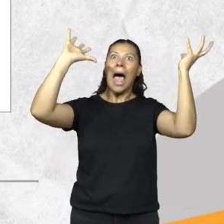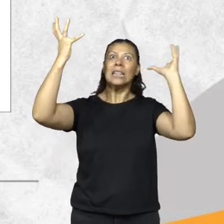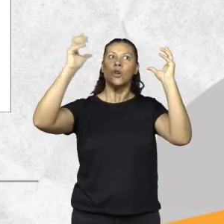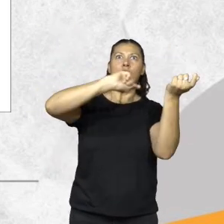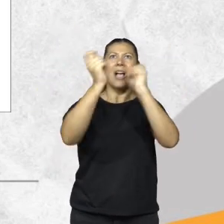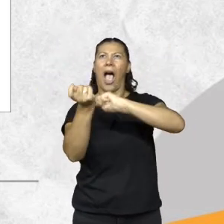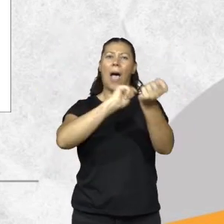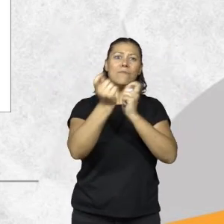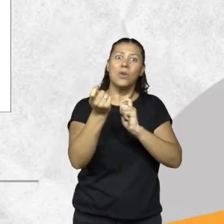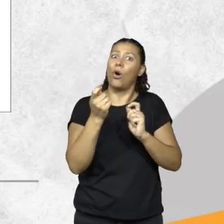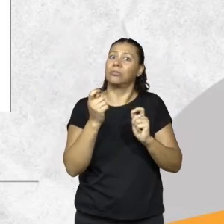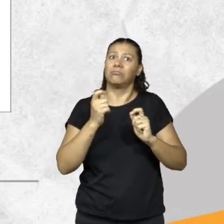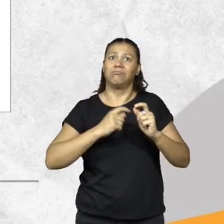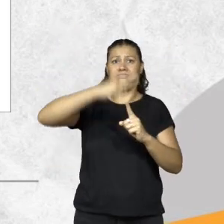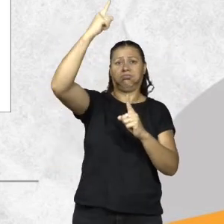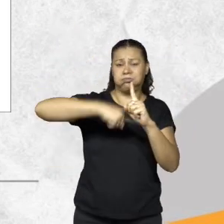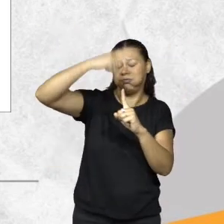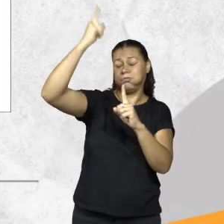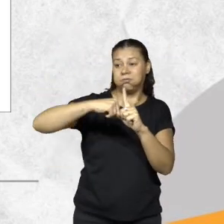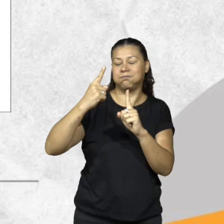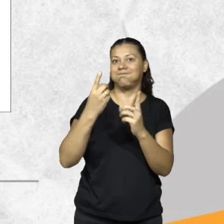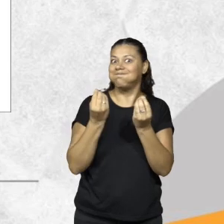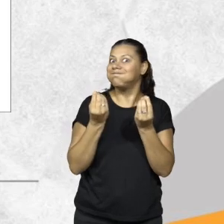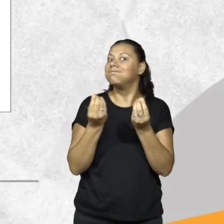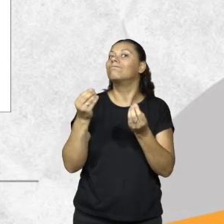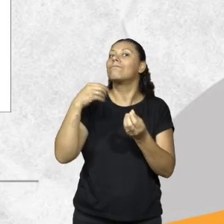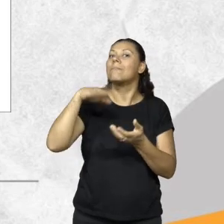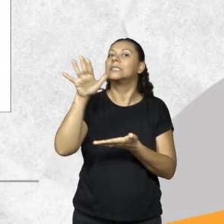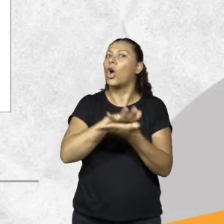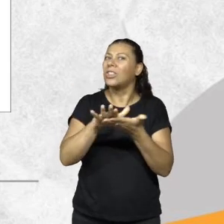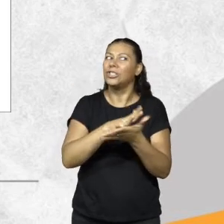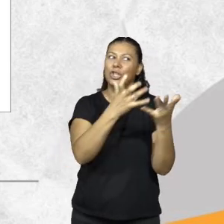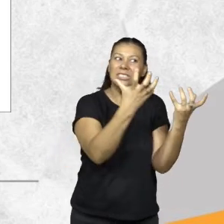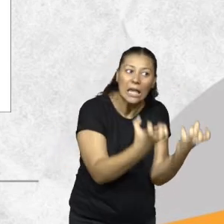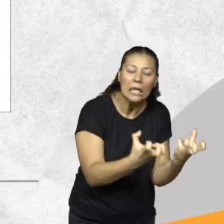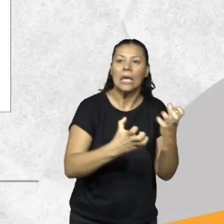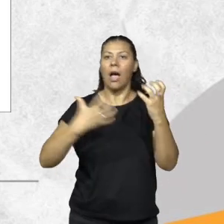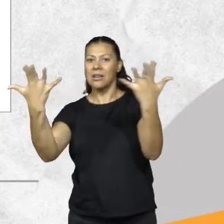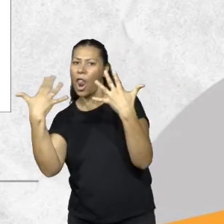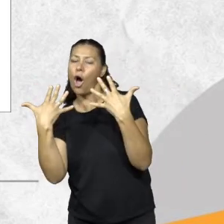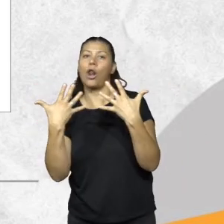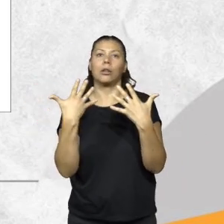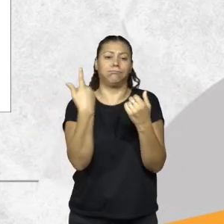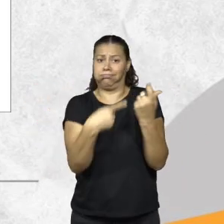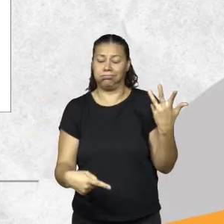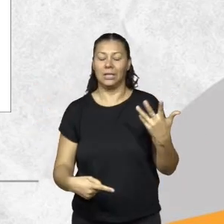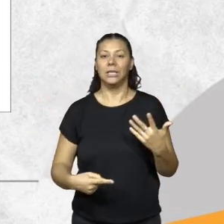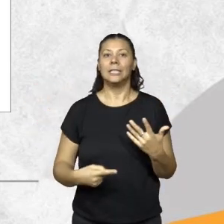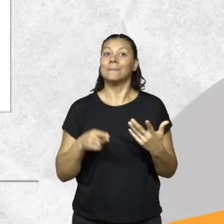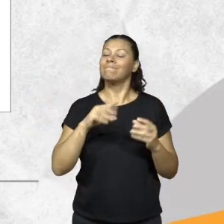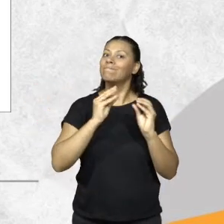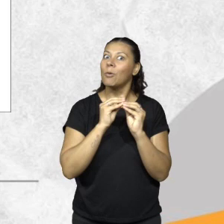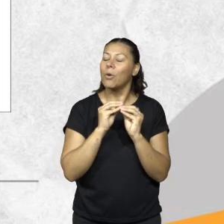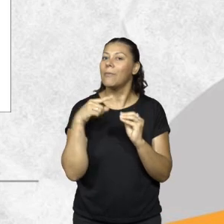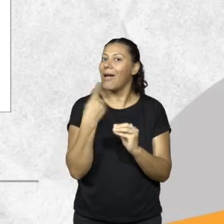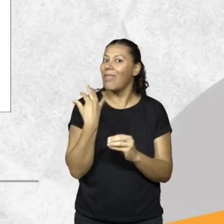fuerte, con todo el contexto de la sequía, de las olas de calor, etcétera, bueno, es un problema que tenemos